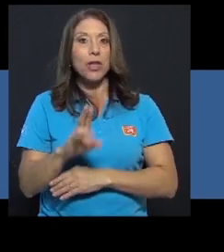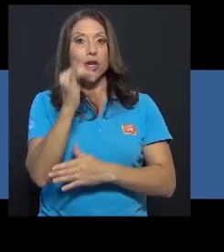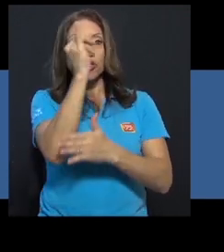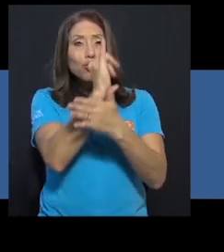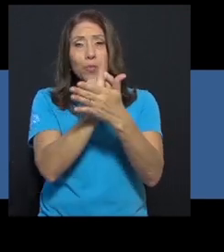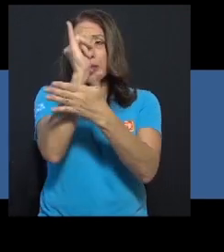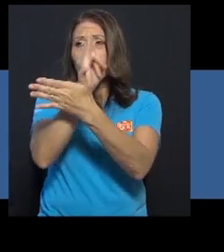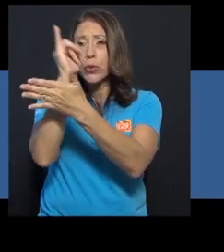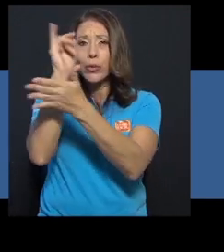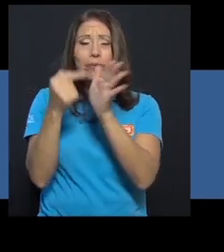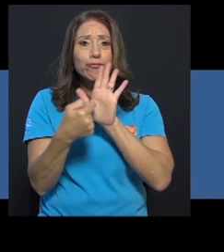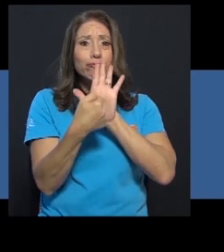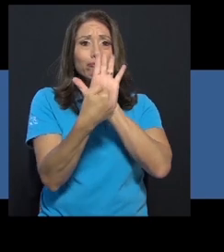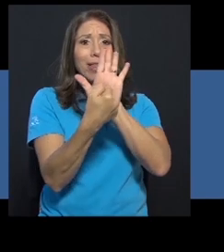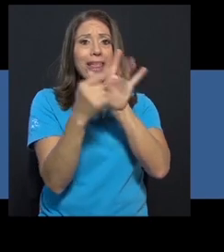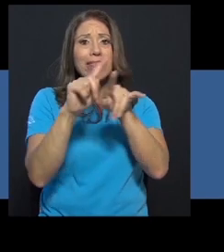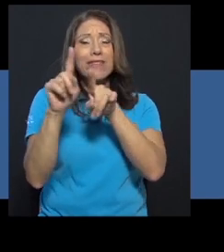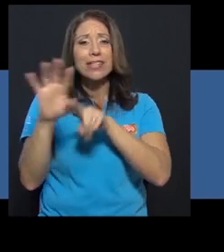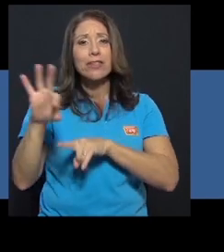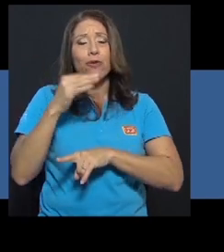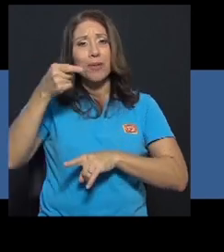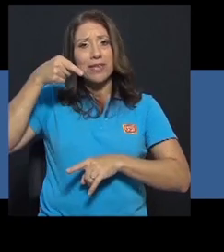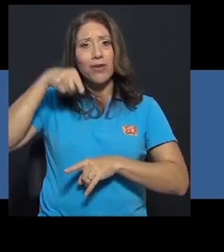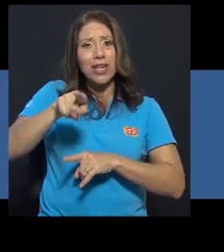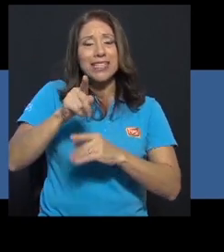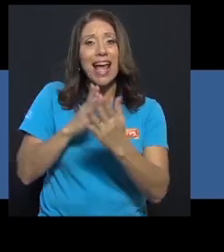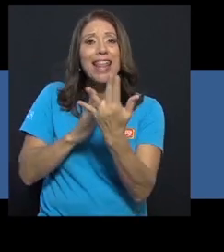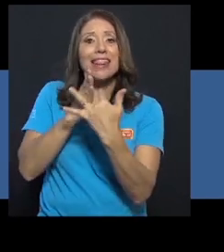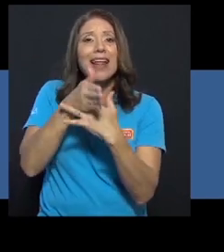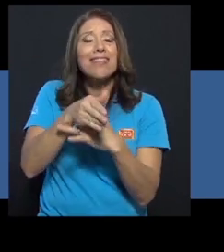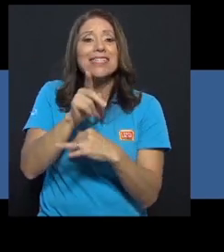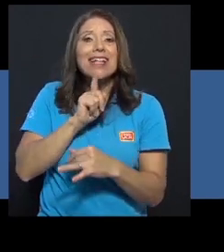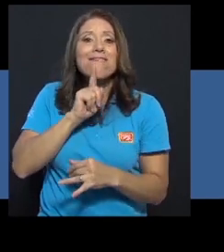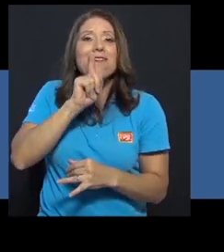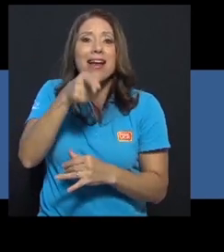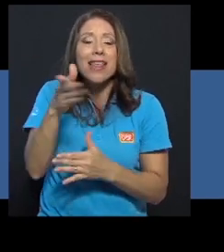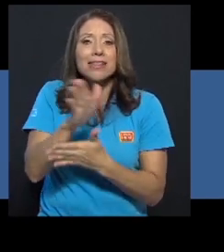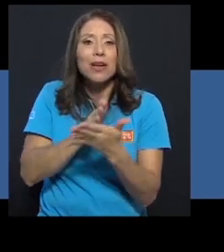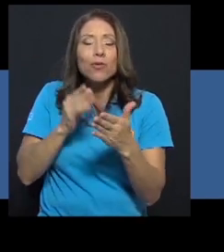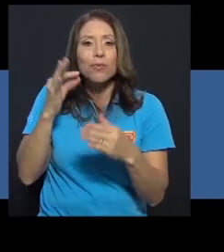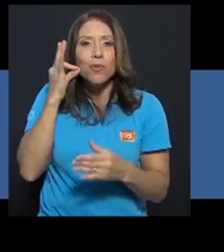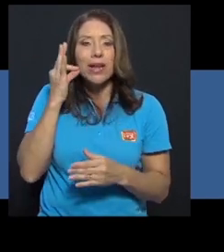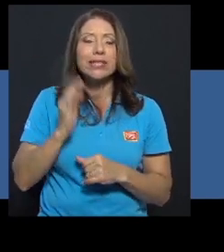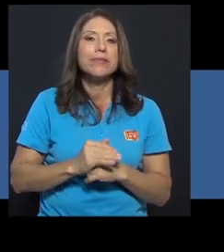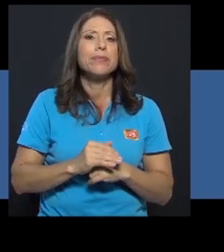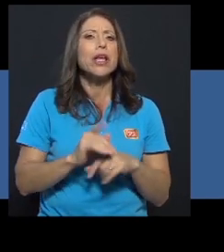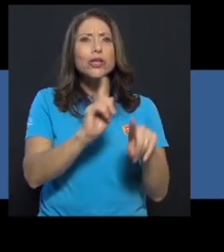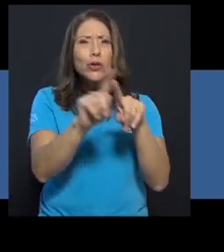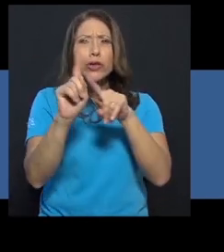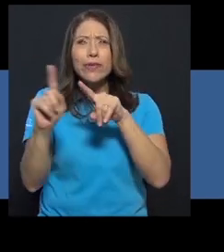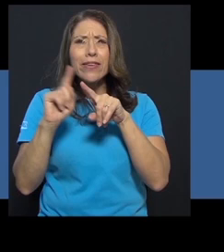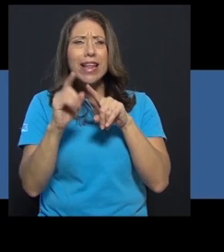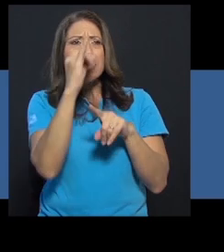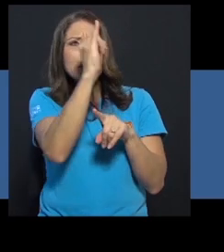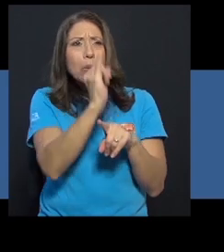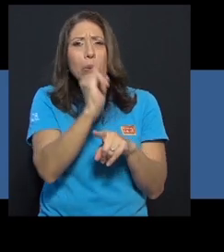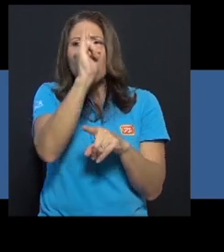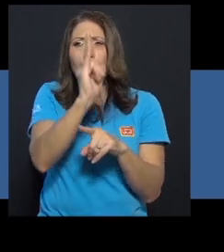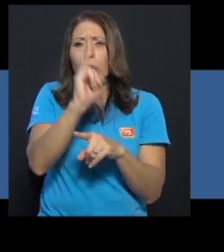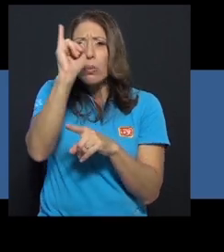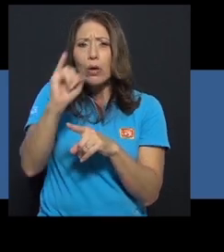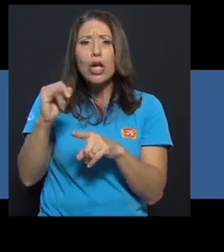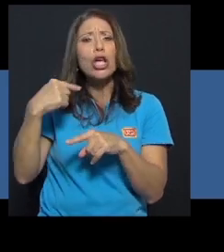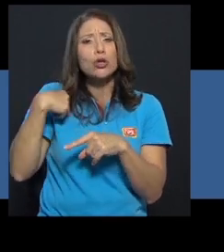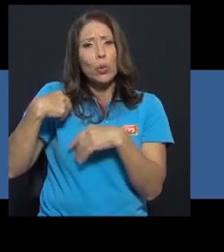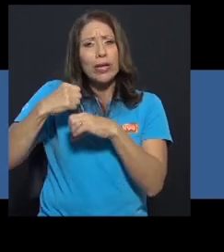Rica. En sus pinturas se muestran diversas formas de violencia a través de realidades de algunas mujeres. Es un conjunto de piezas que venía